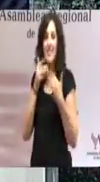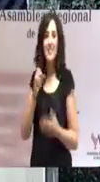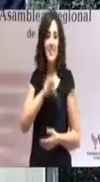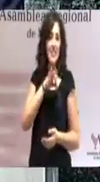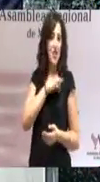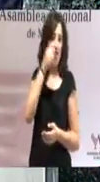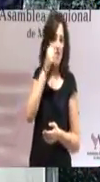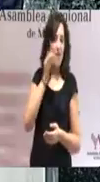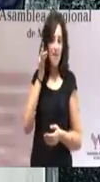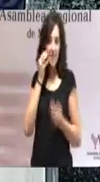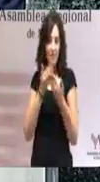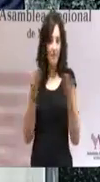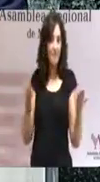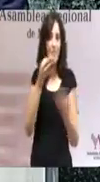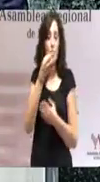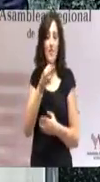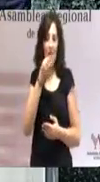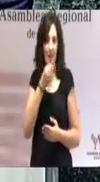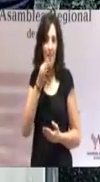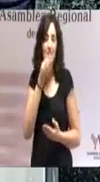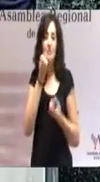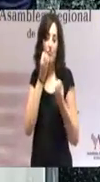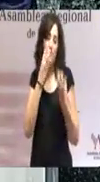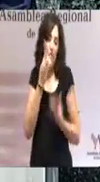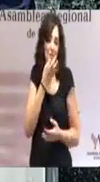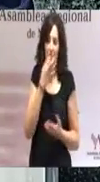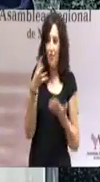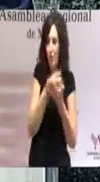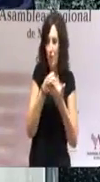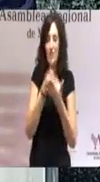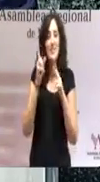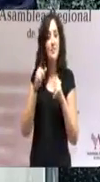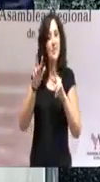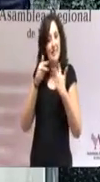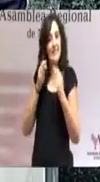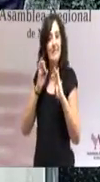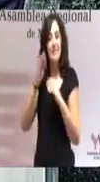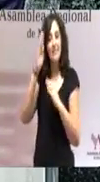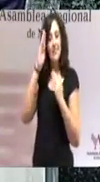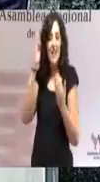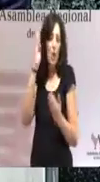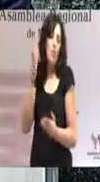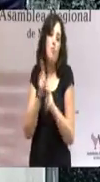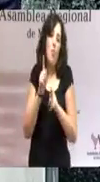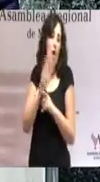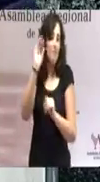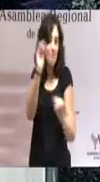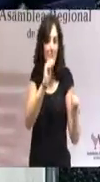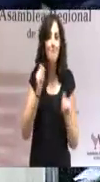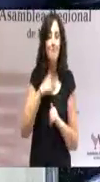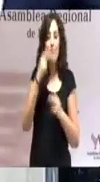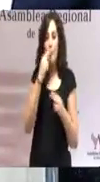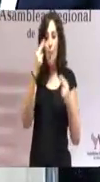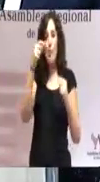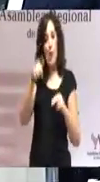Señorías, muy buenas tardes a todos, igual que permítanme que también salude al público que nos acompaña esta